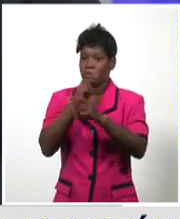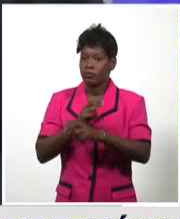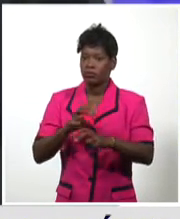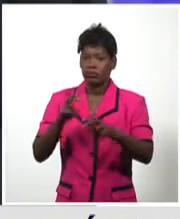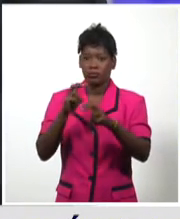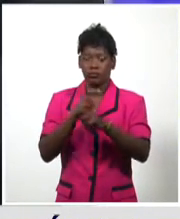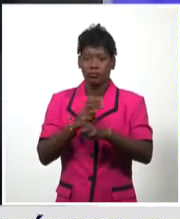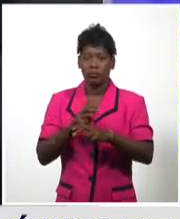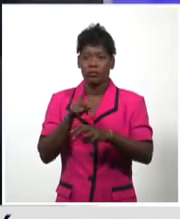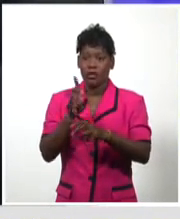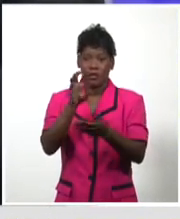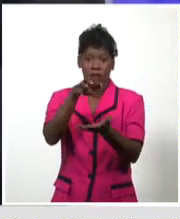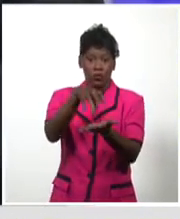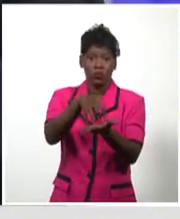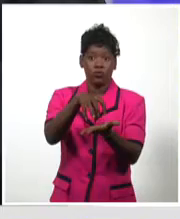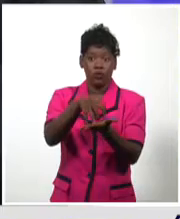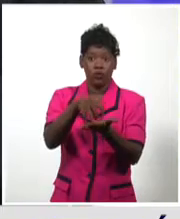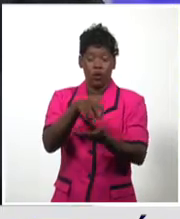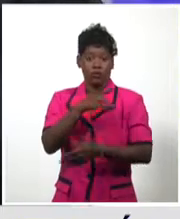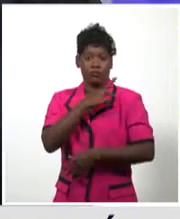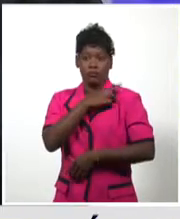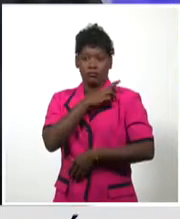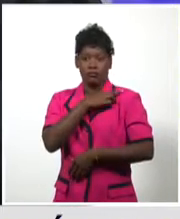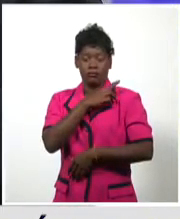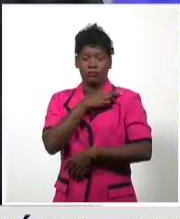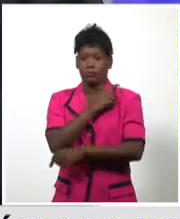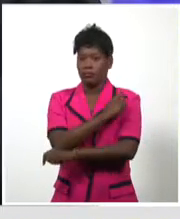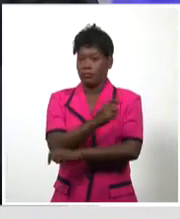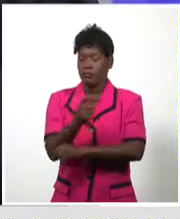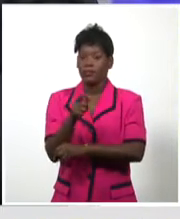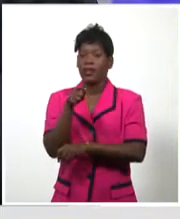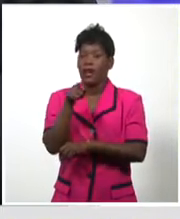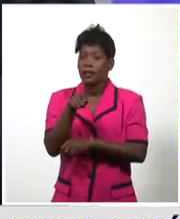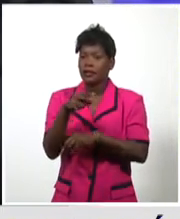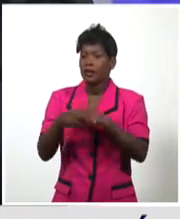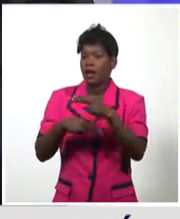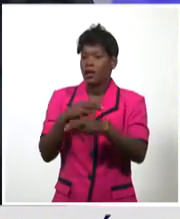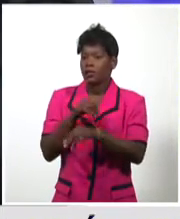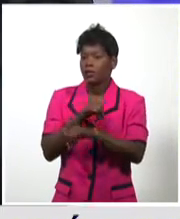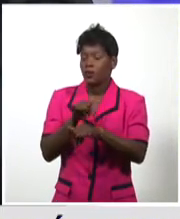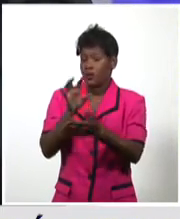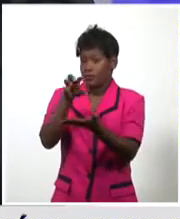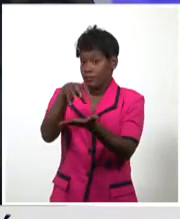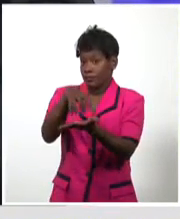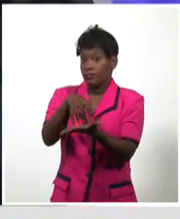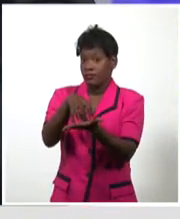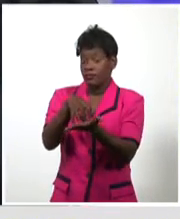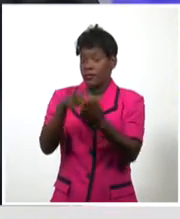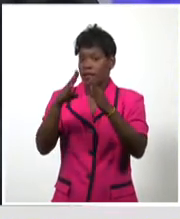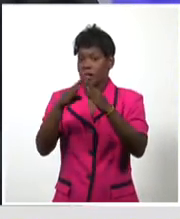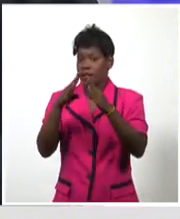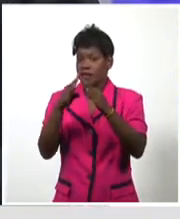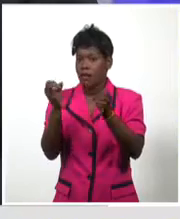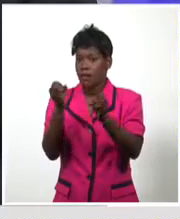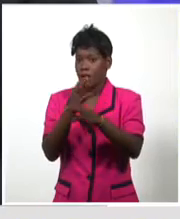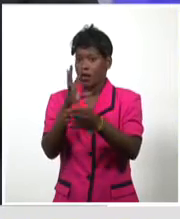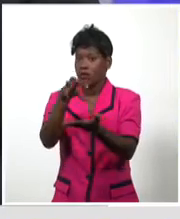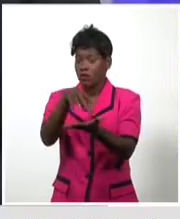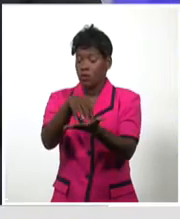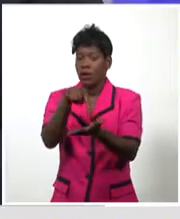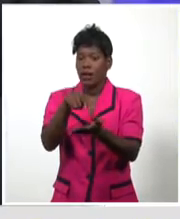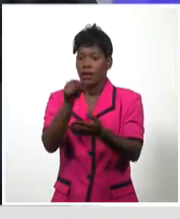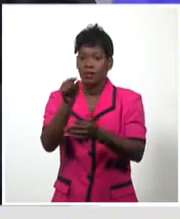rector de todo lo demás. Digamos, nosotros decimos que la sede, el instituto, lo que está hoy en Casablanca, que es donde las personas conocen también